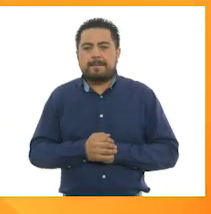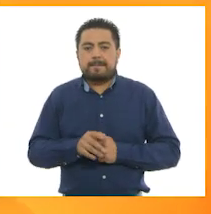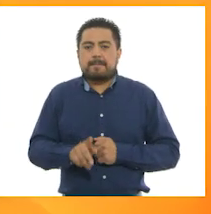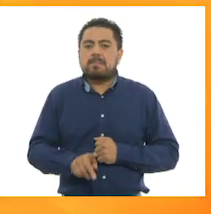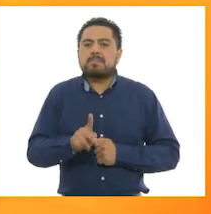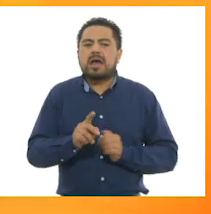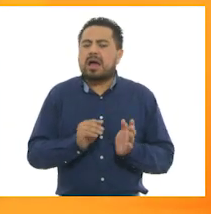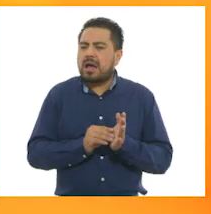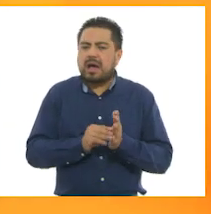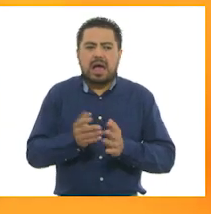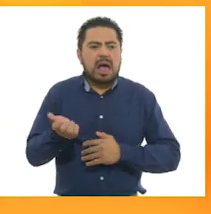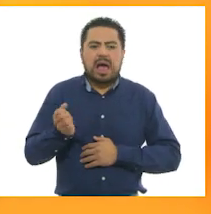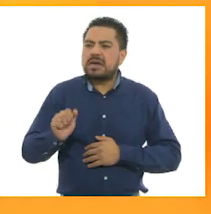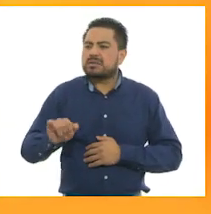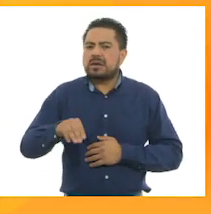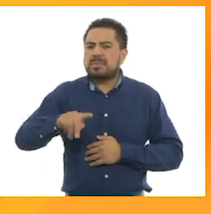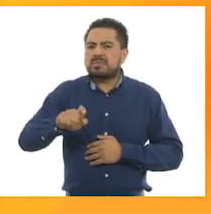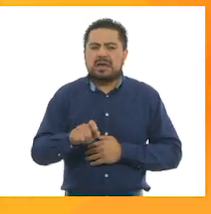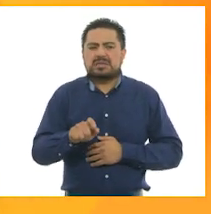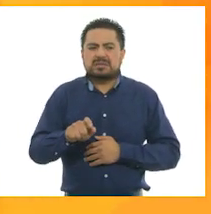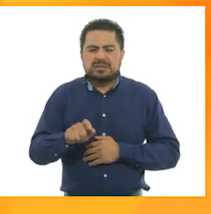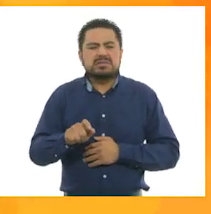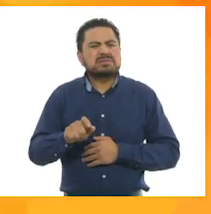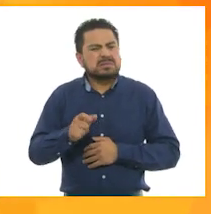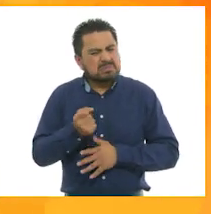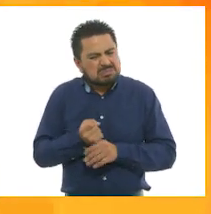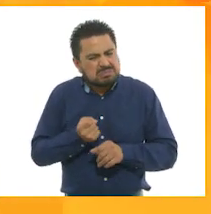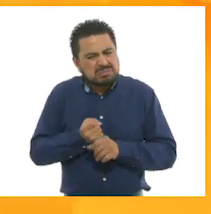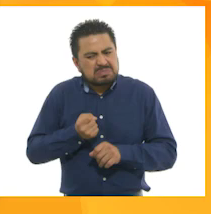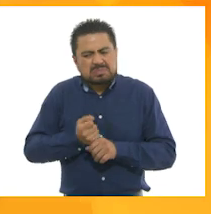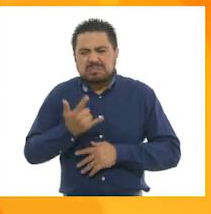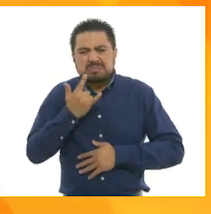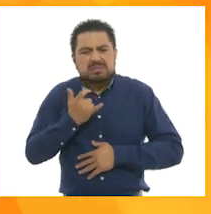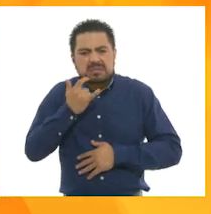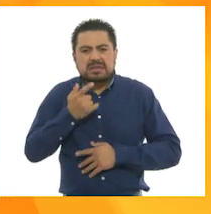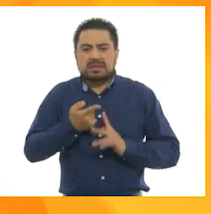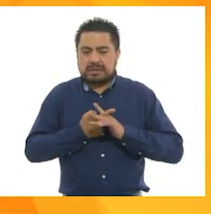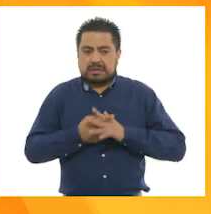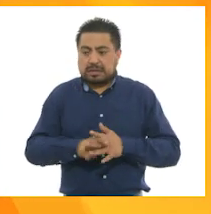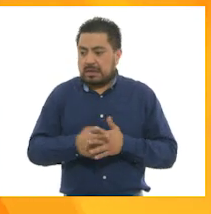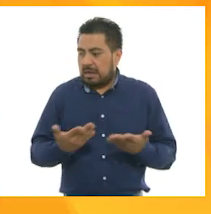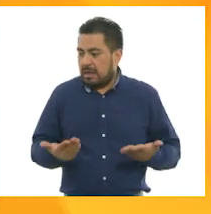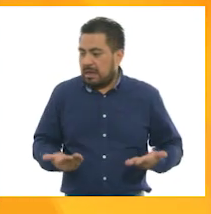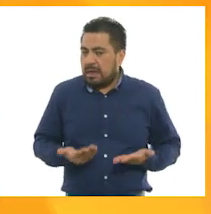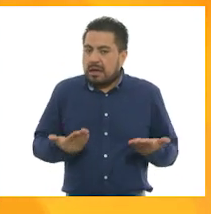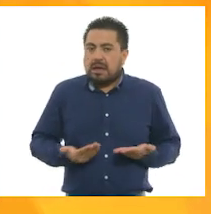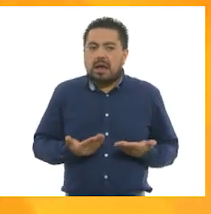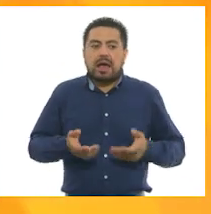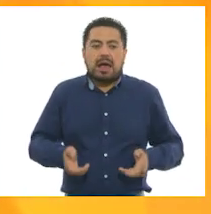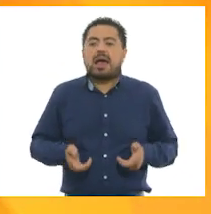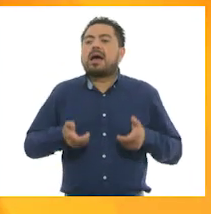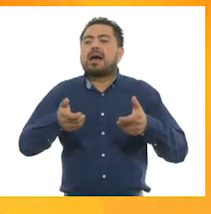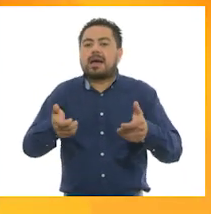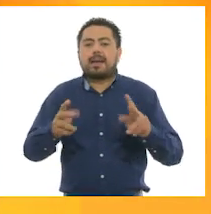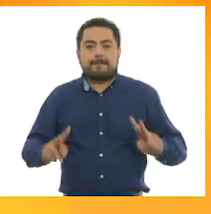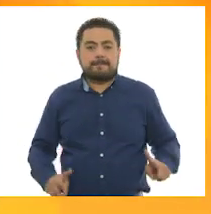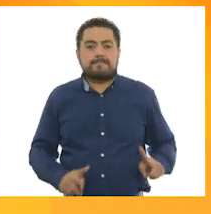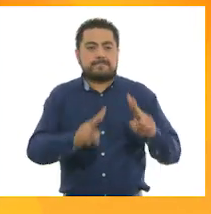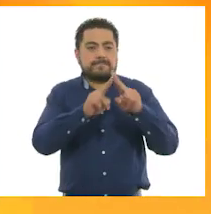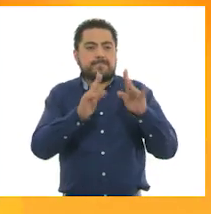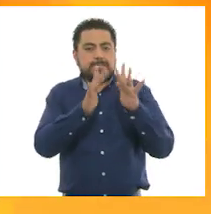Pero aún así, Max no se rendía. Comenzó a danzar por las calles de